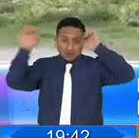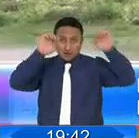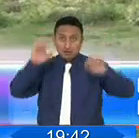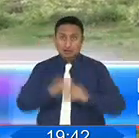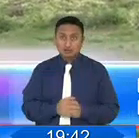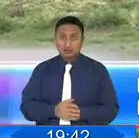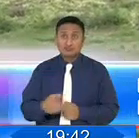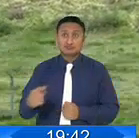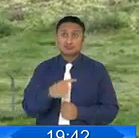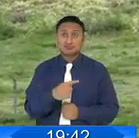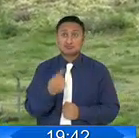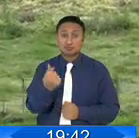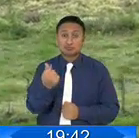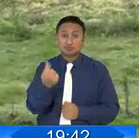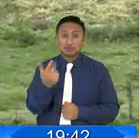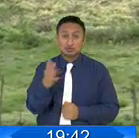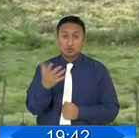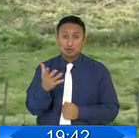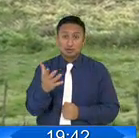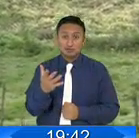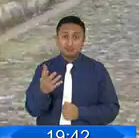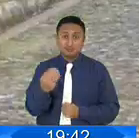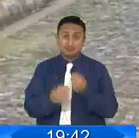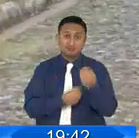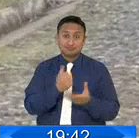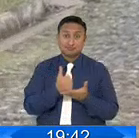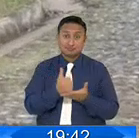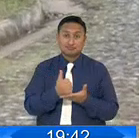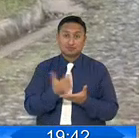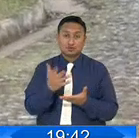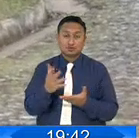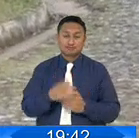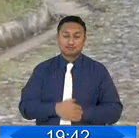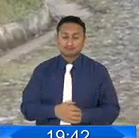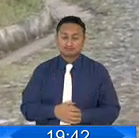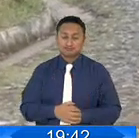cuando de escasez de recursos económicos se trata. Informo, Marilyn Jaramillo.